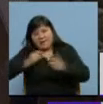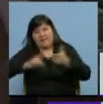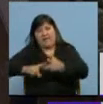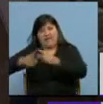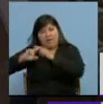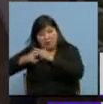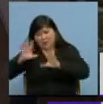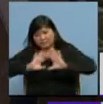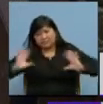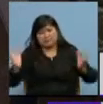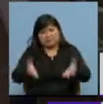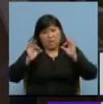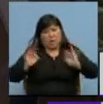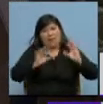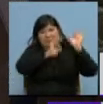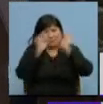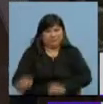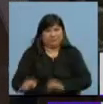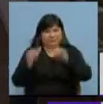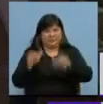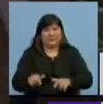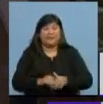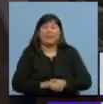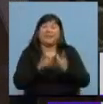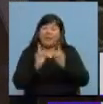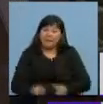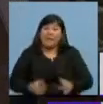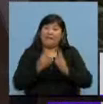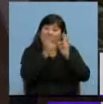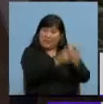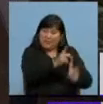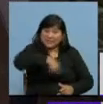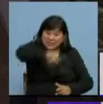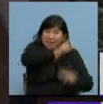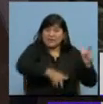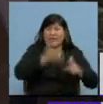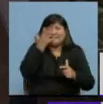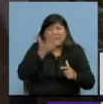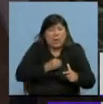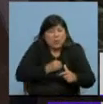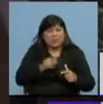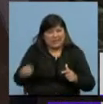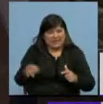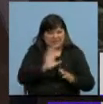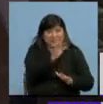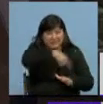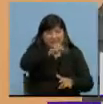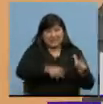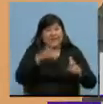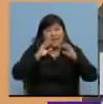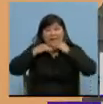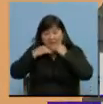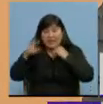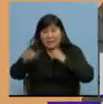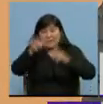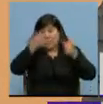no solamente es marcar para el fierrero, para el fans, el tema del hecho de verlo a los corredores, sino de cómo se va montando,